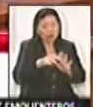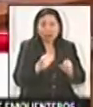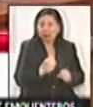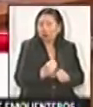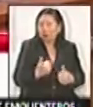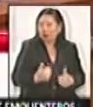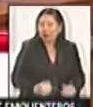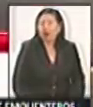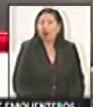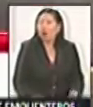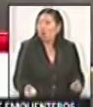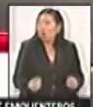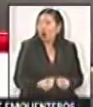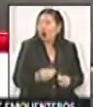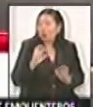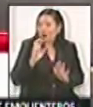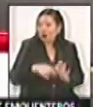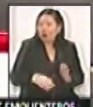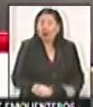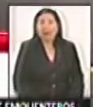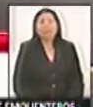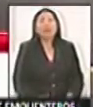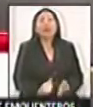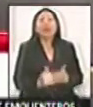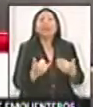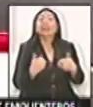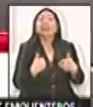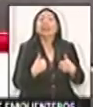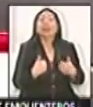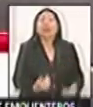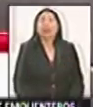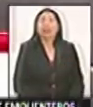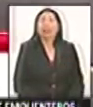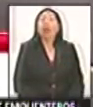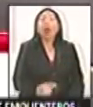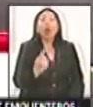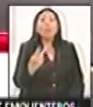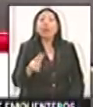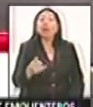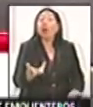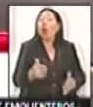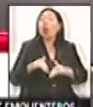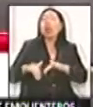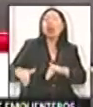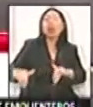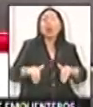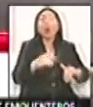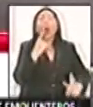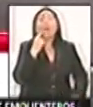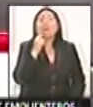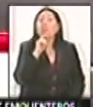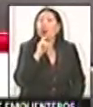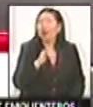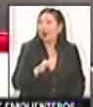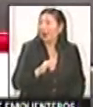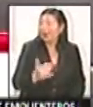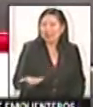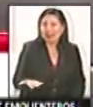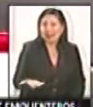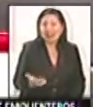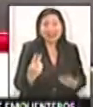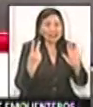funciona. Es uno de los pocos programas, presidente, que tiene enfoque de género, de igualdad entre hombres y mujeres.